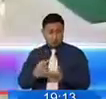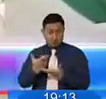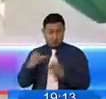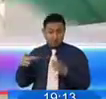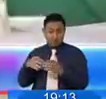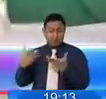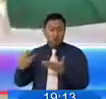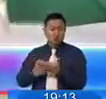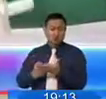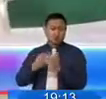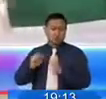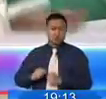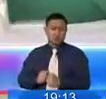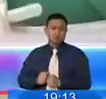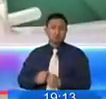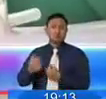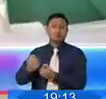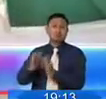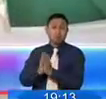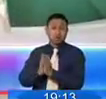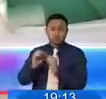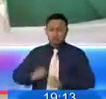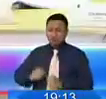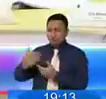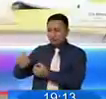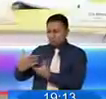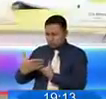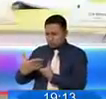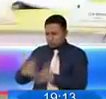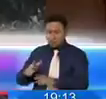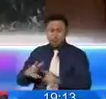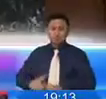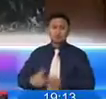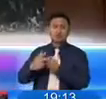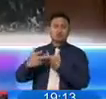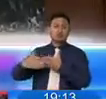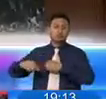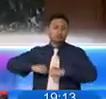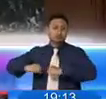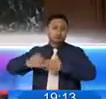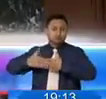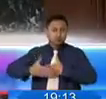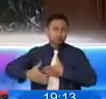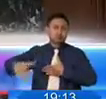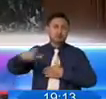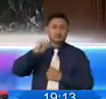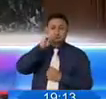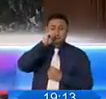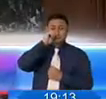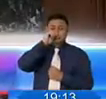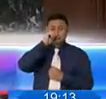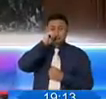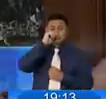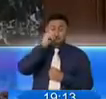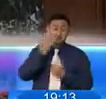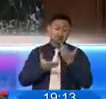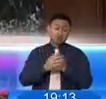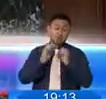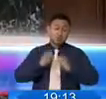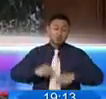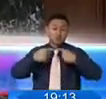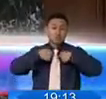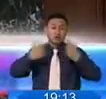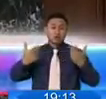se reúna para abocar conocimiento del pedido e iniciar con el trámite. Lo que significa que podríamos ser convocados